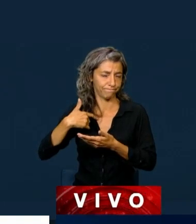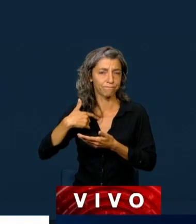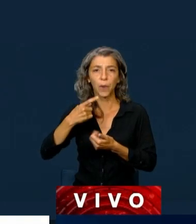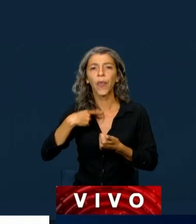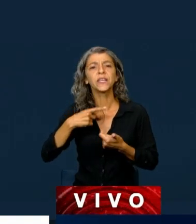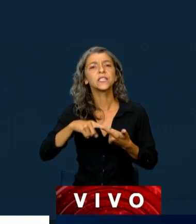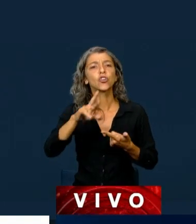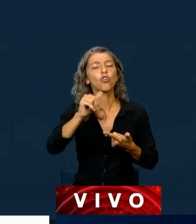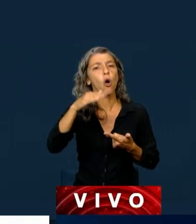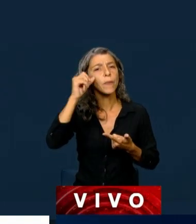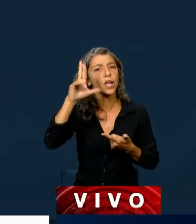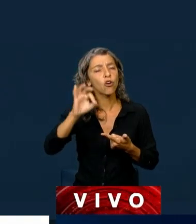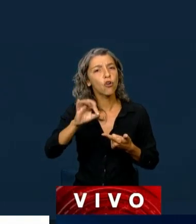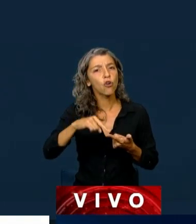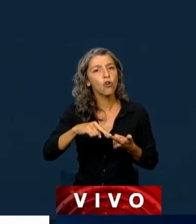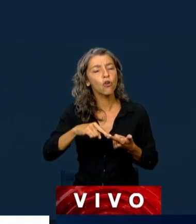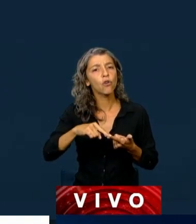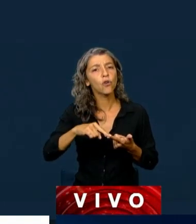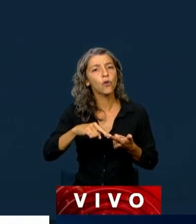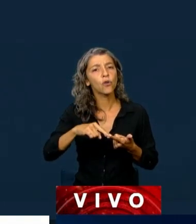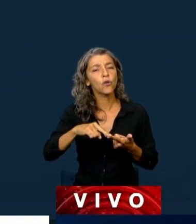Diputado Romero.